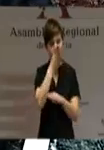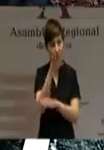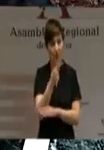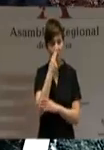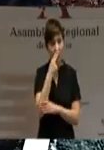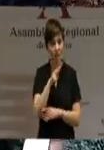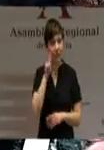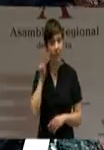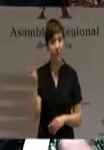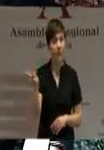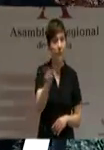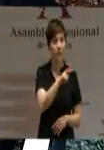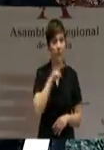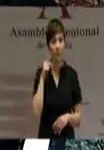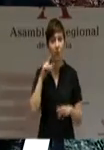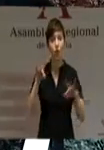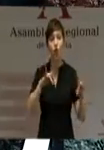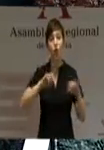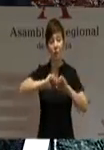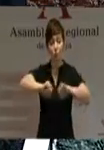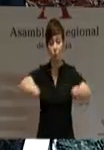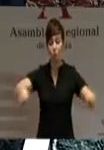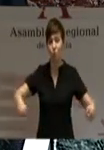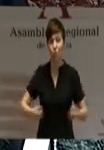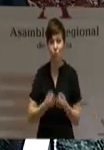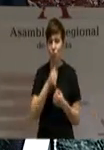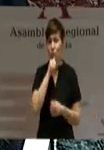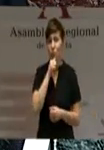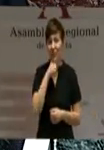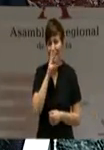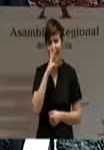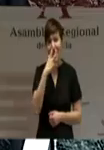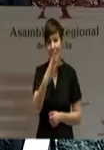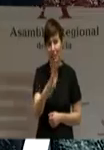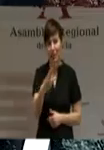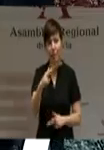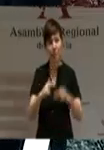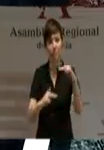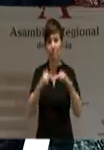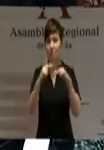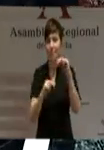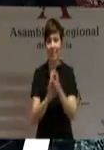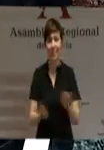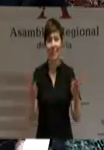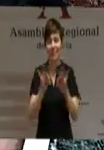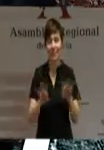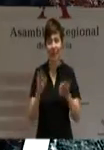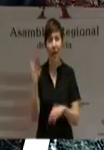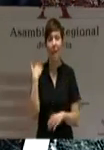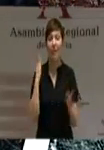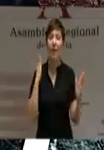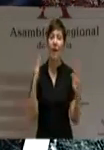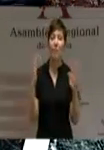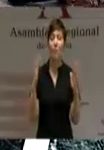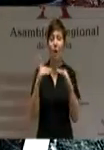lo compruebe. Un triste solar que espera después de 3 años del terremoto. En las épocas del boom inmobiliario,